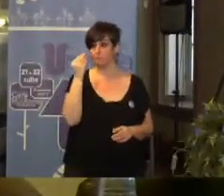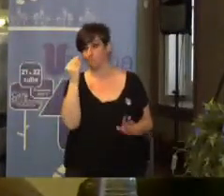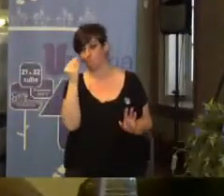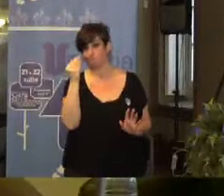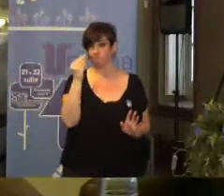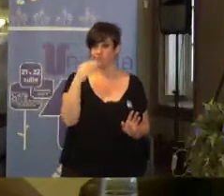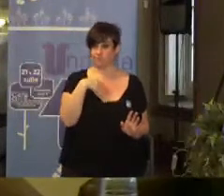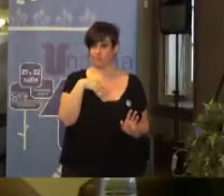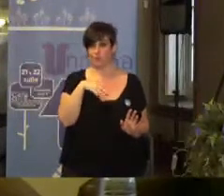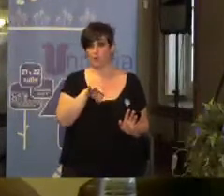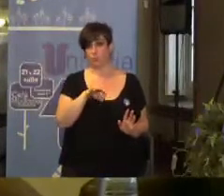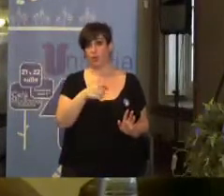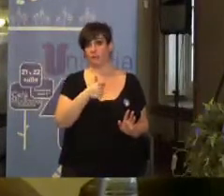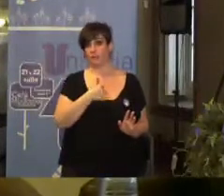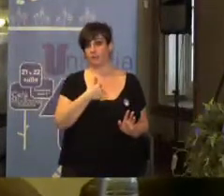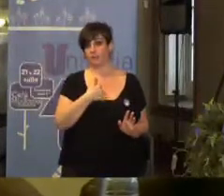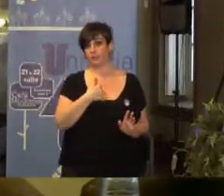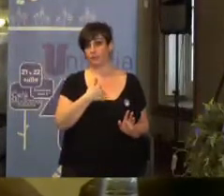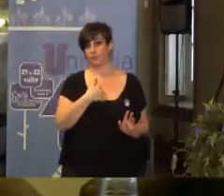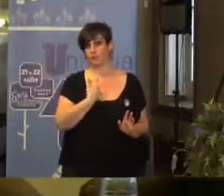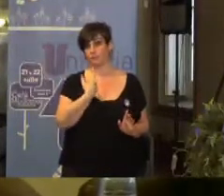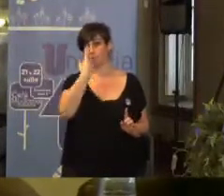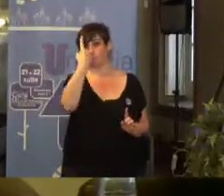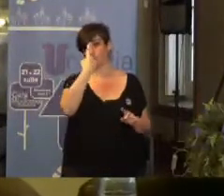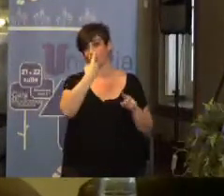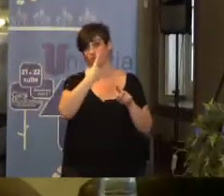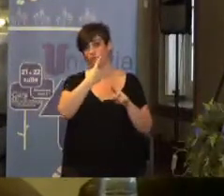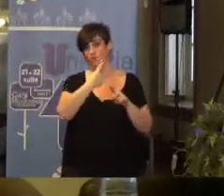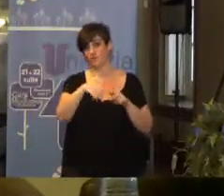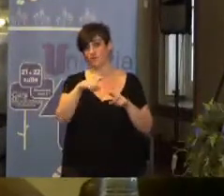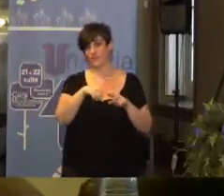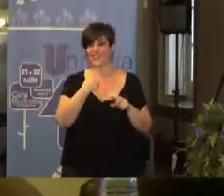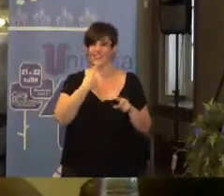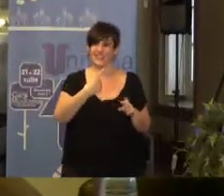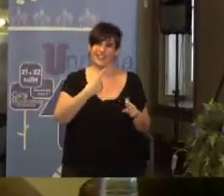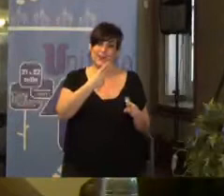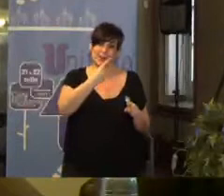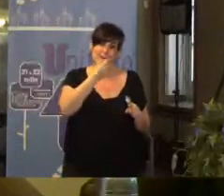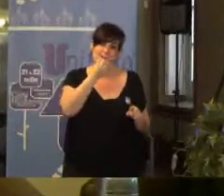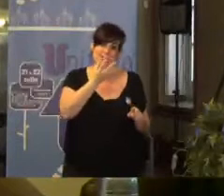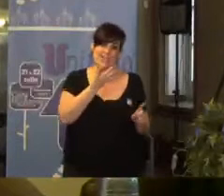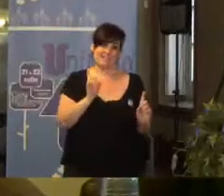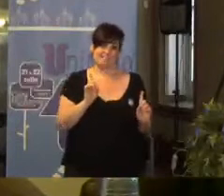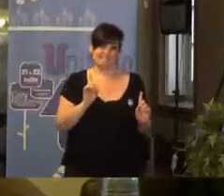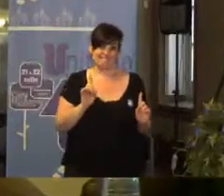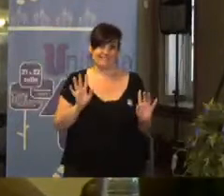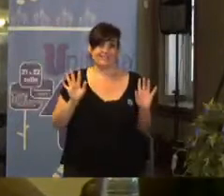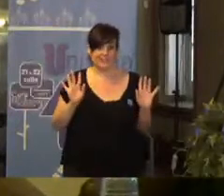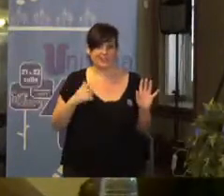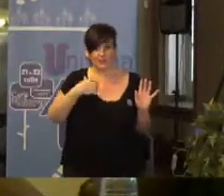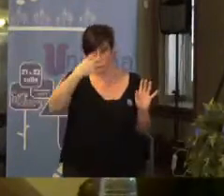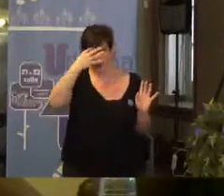unha aportación deso que se chama políticamente non correcta, pero eu creo que hai